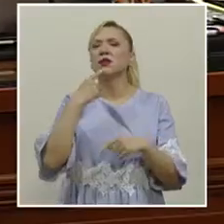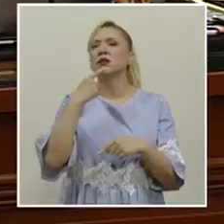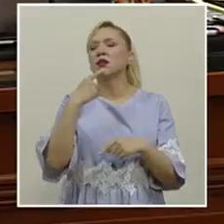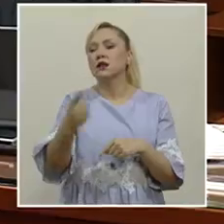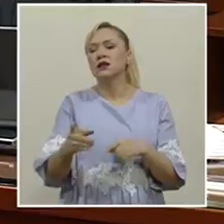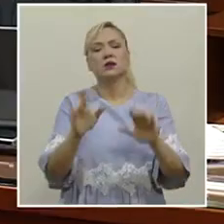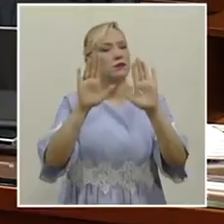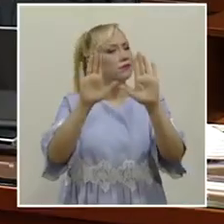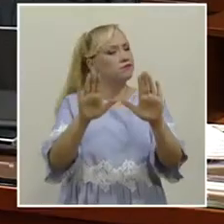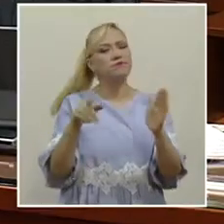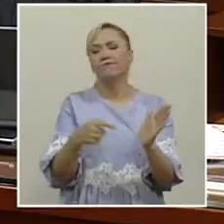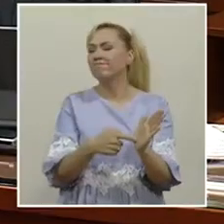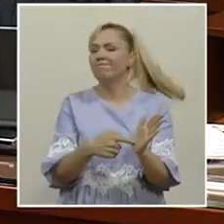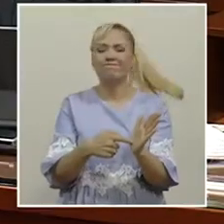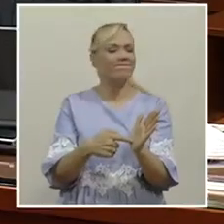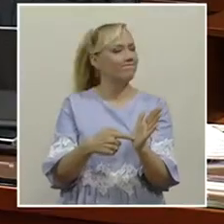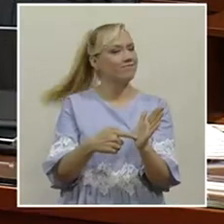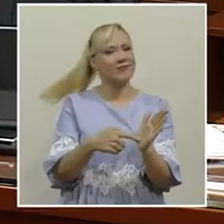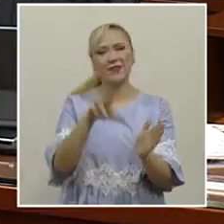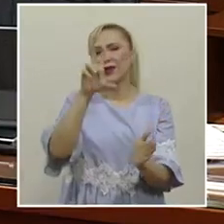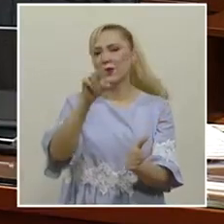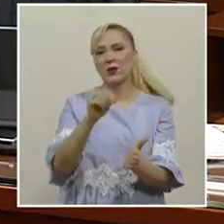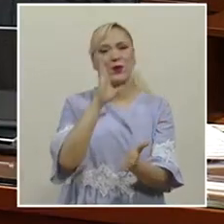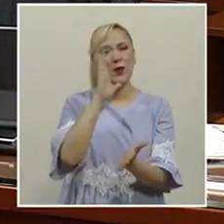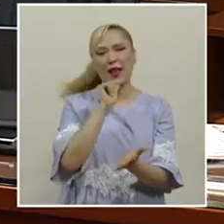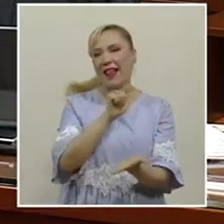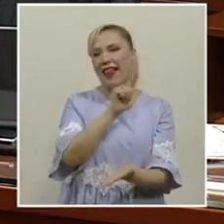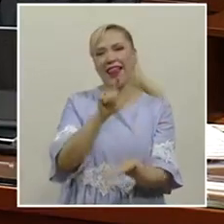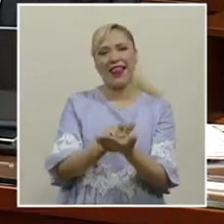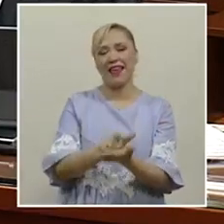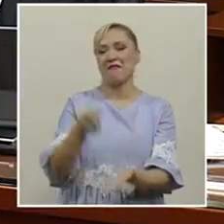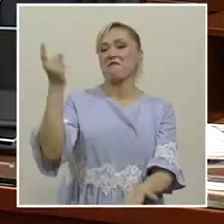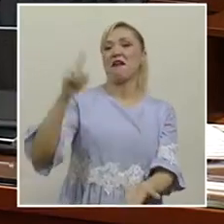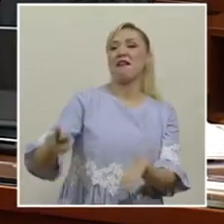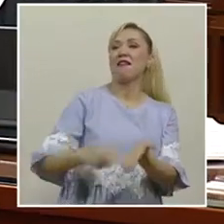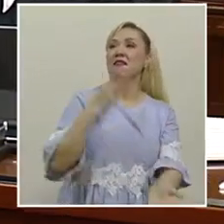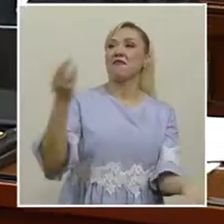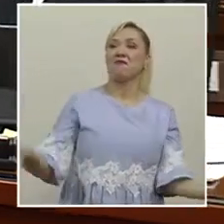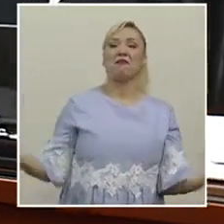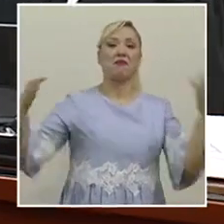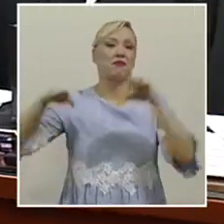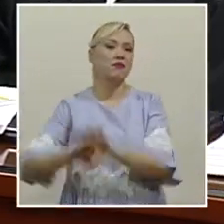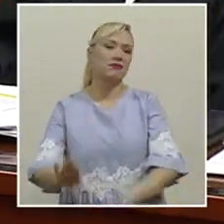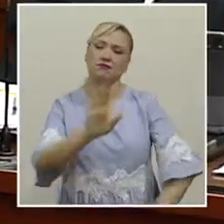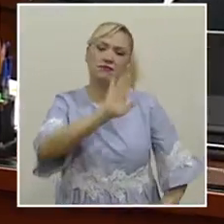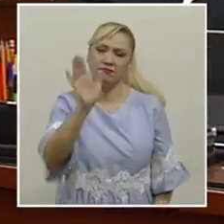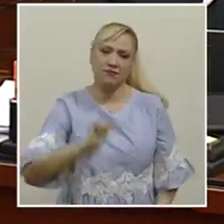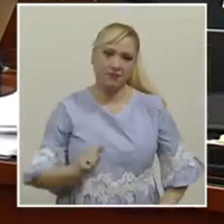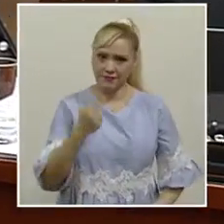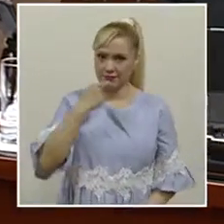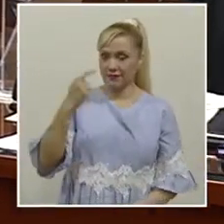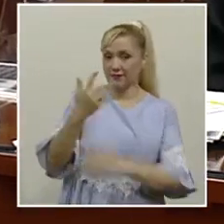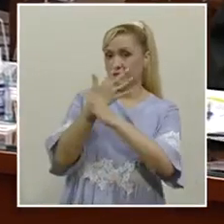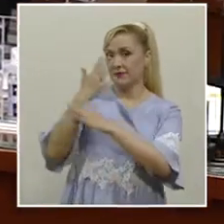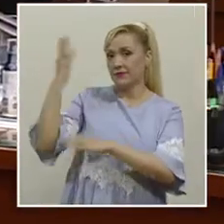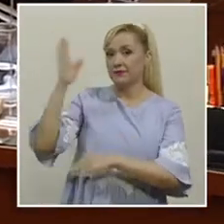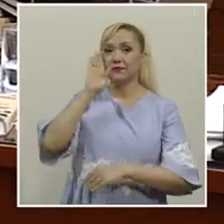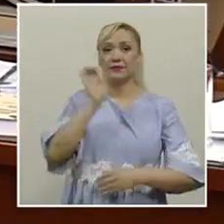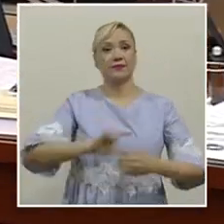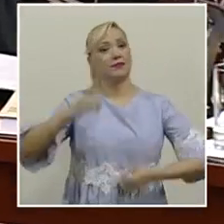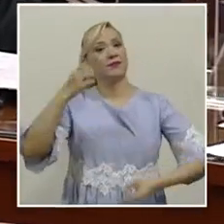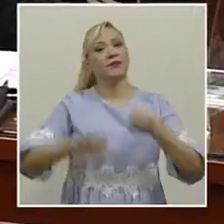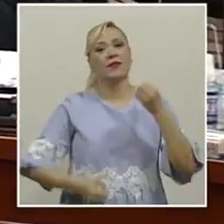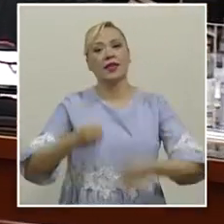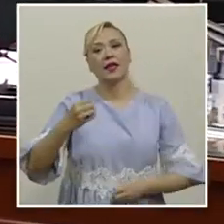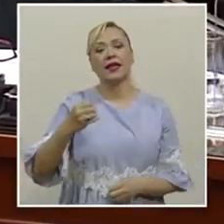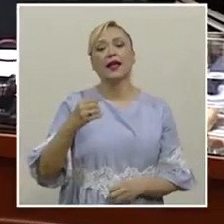se les dio invalidez total al decreto sin extender esos efectos a terceros. Esto fue lo que dijo el ministro ponente,